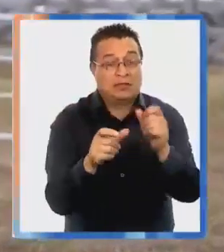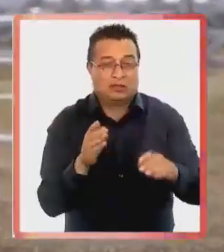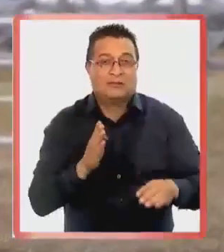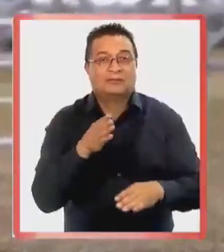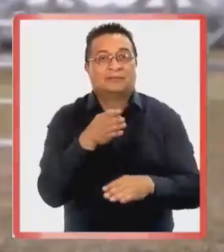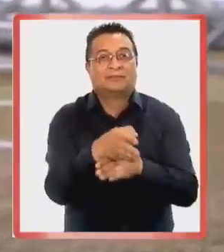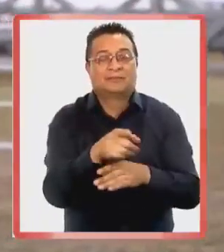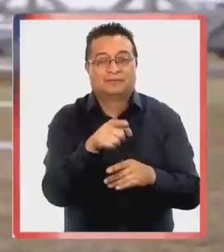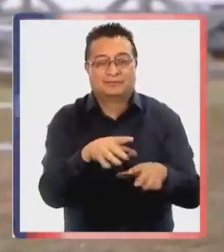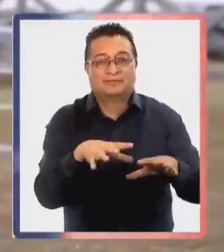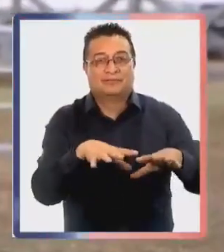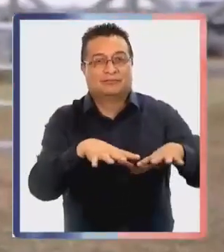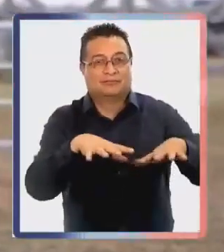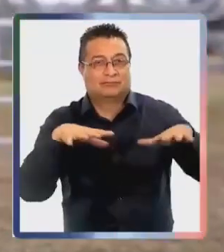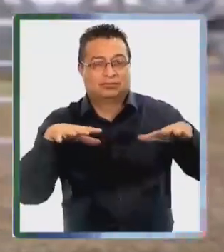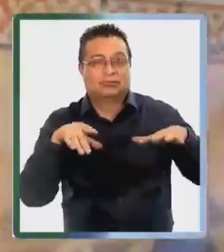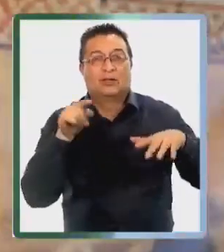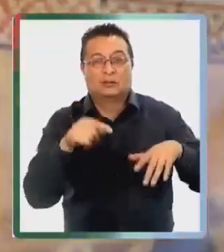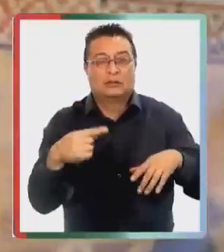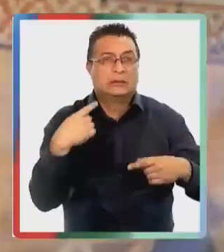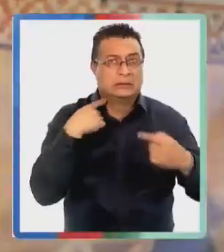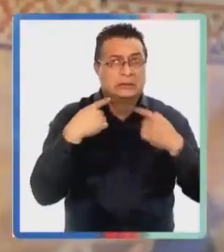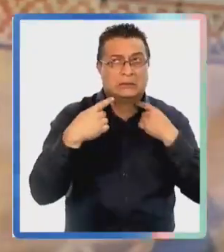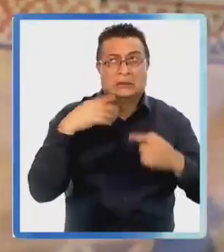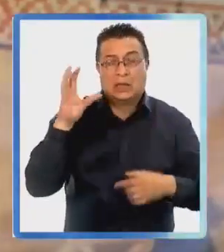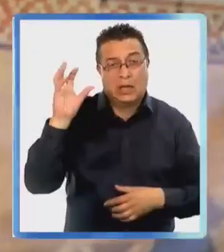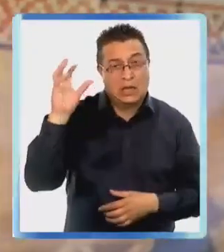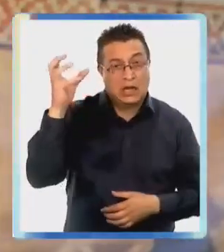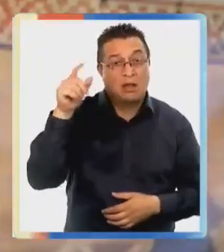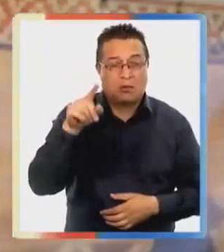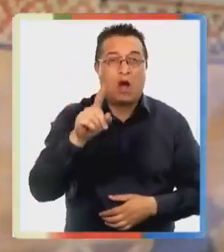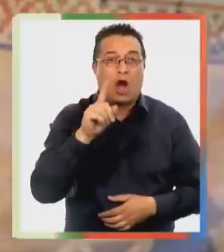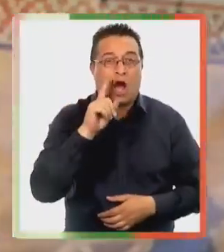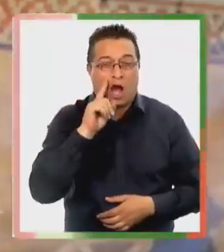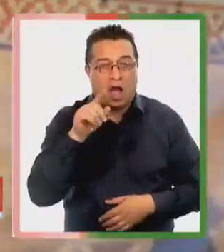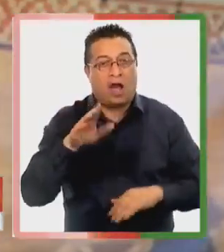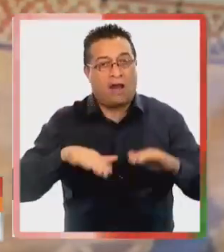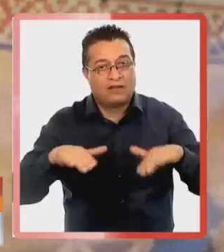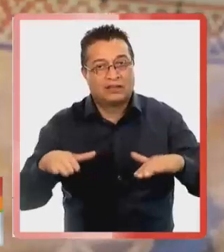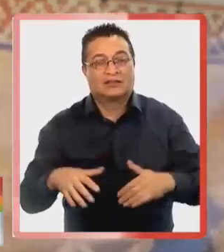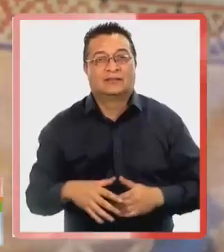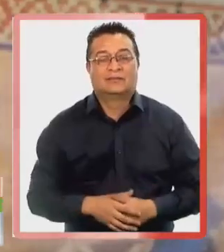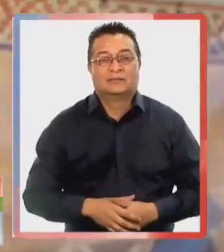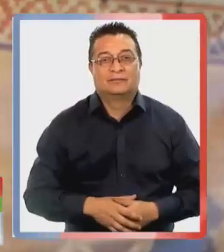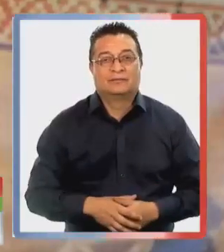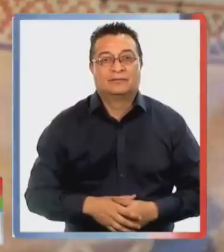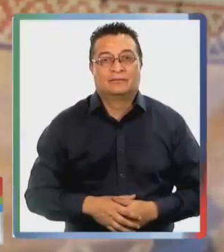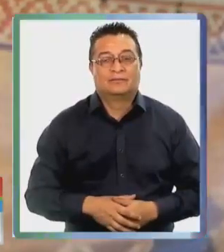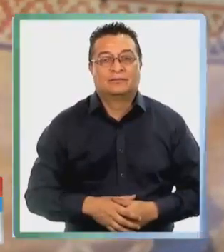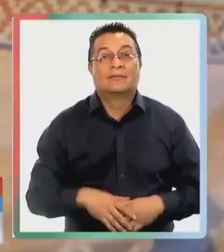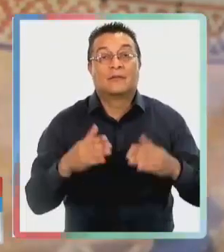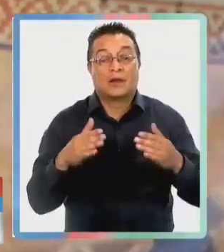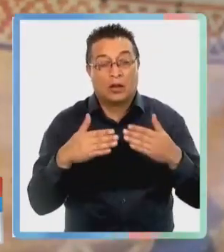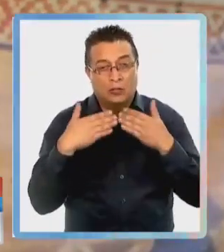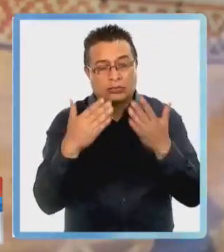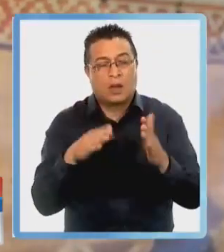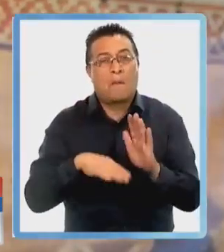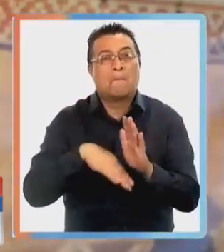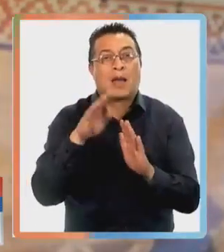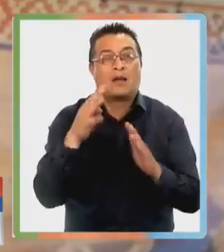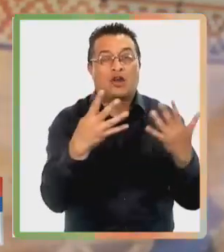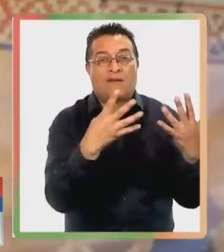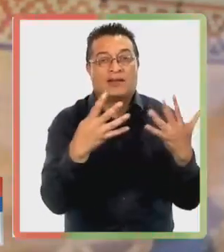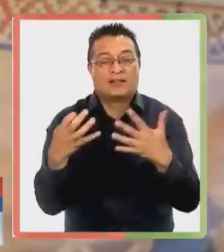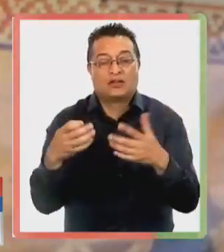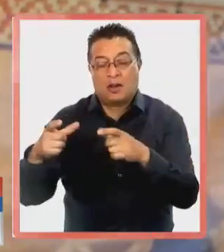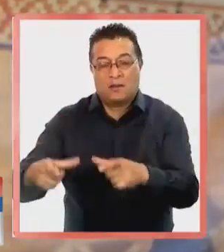que hubieron por momentos. Entregamos más de 900 platos de servidos de asado, hoy día